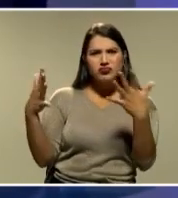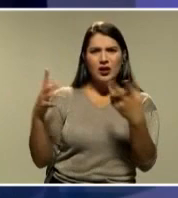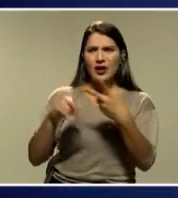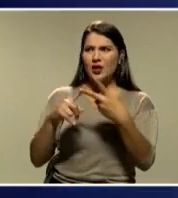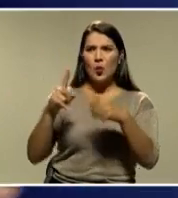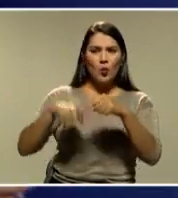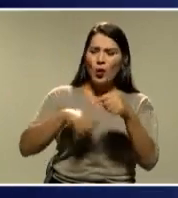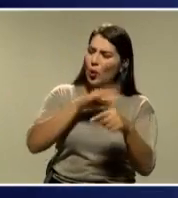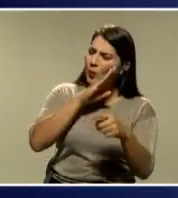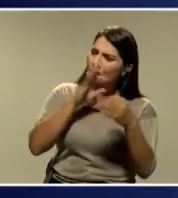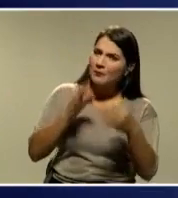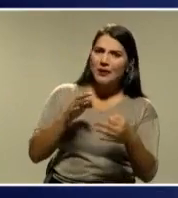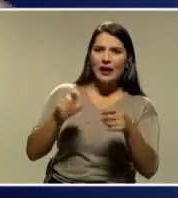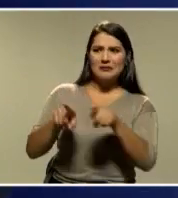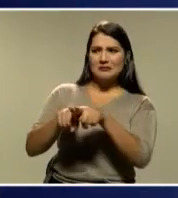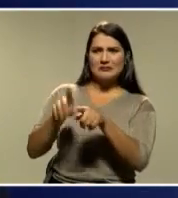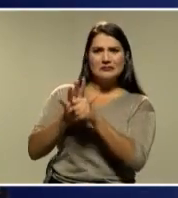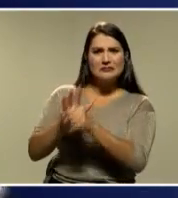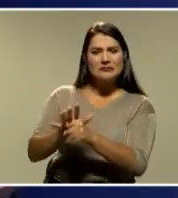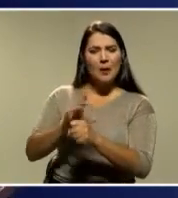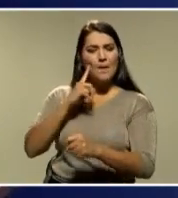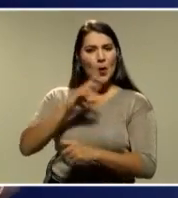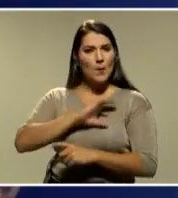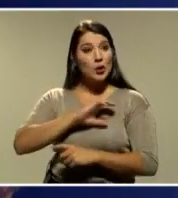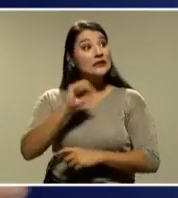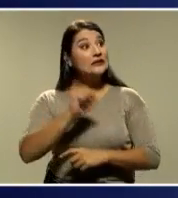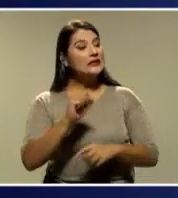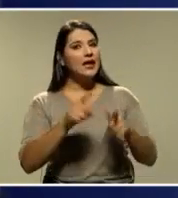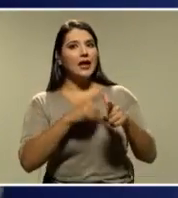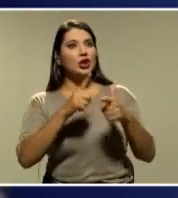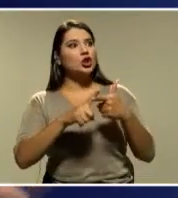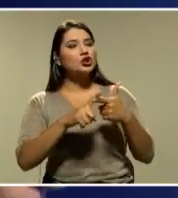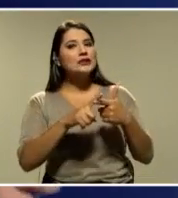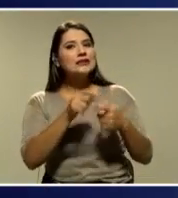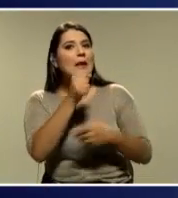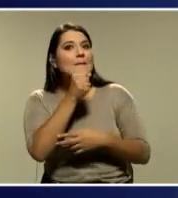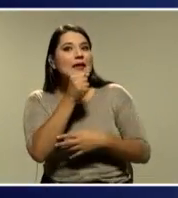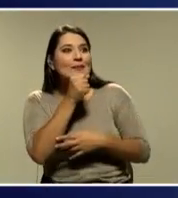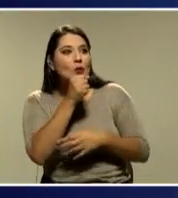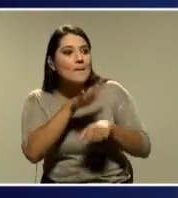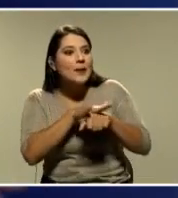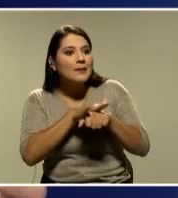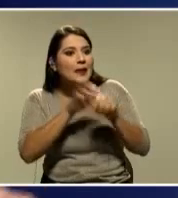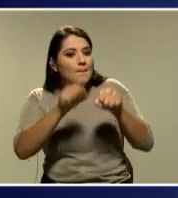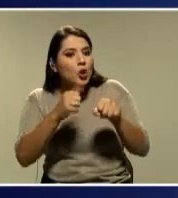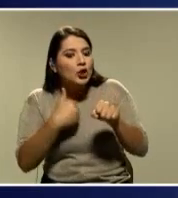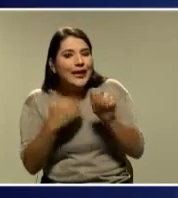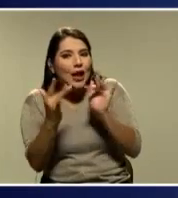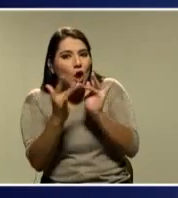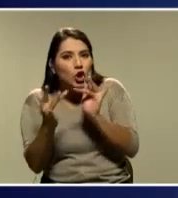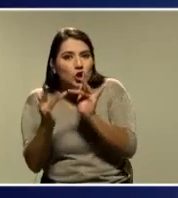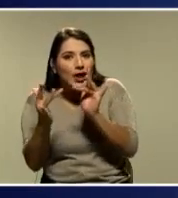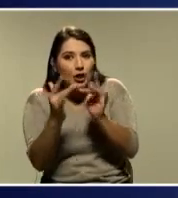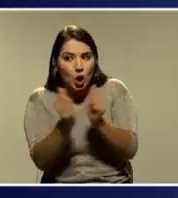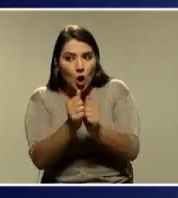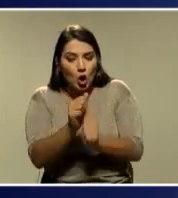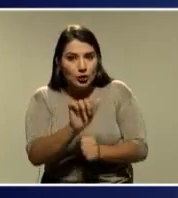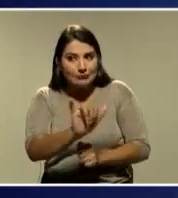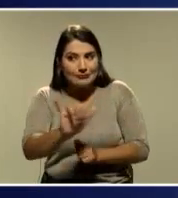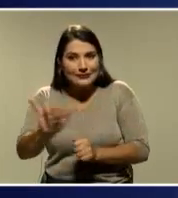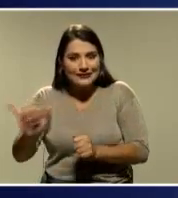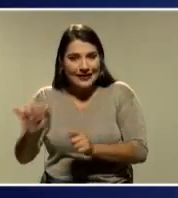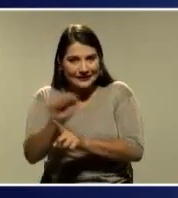Sí, el periodismo le da la posibilidad a uno de tener un mínimo contacto con, claro, con esas